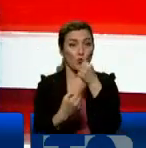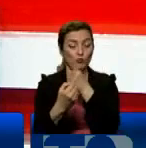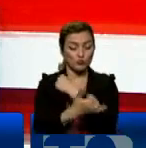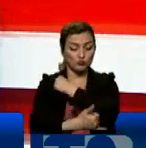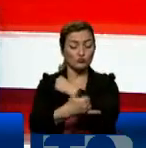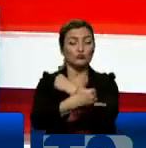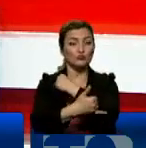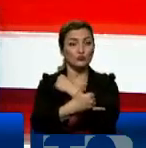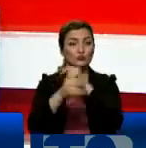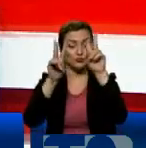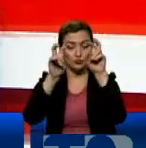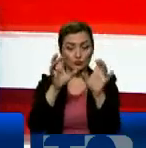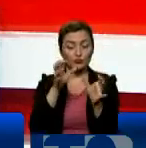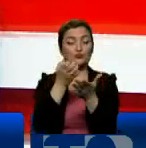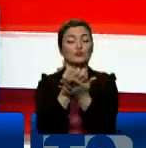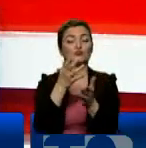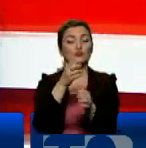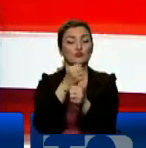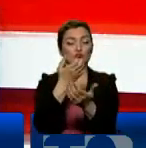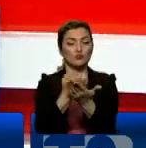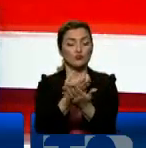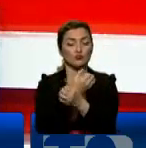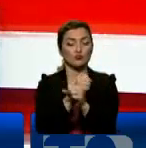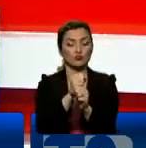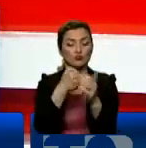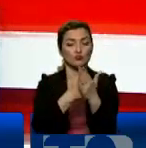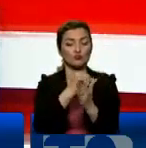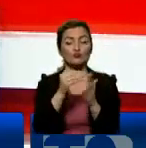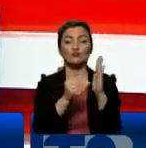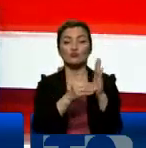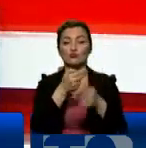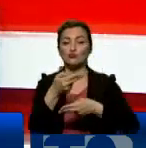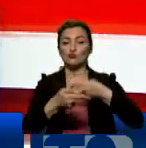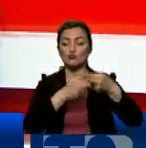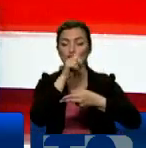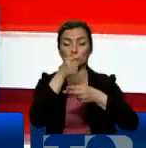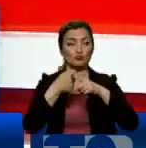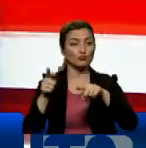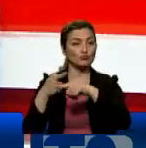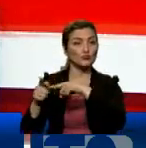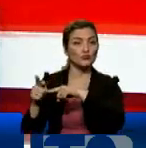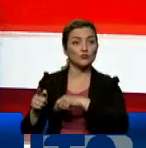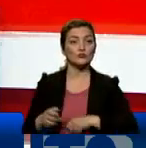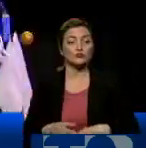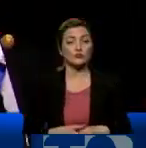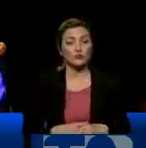países en temas de seguridad, economía, defensa, lucha contra el narcotráfico, entre otros.